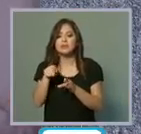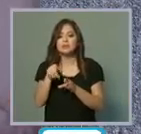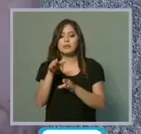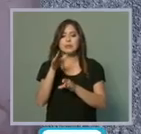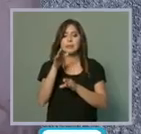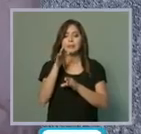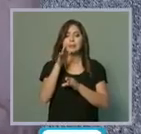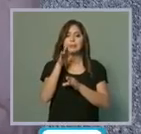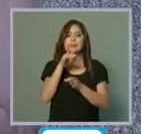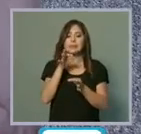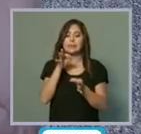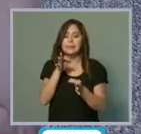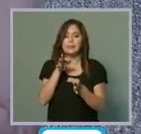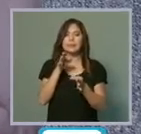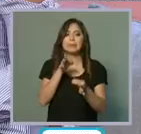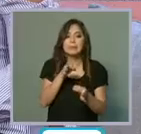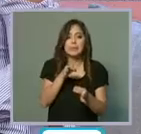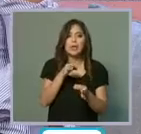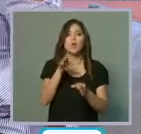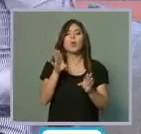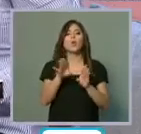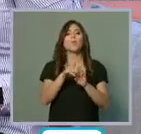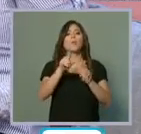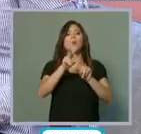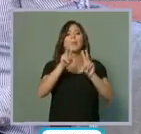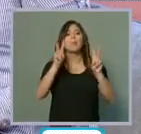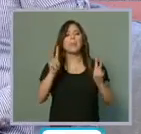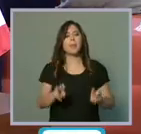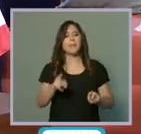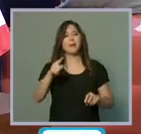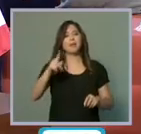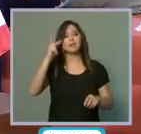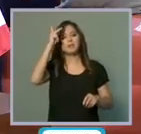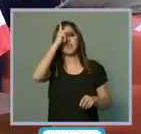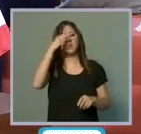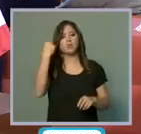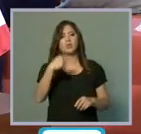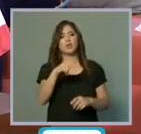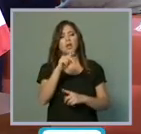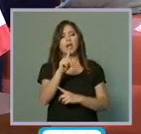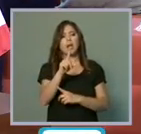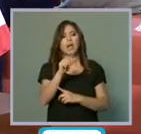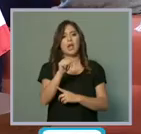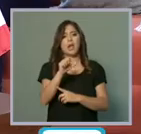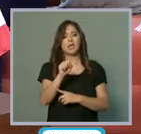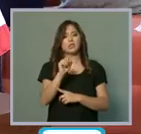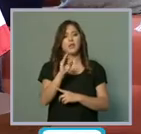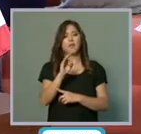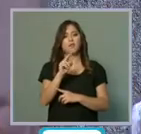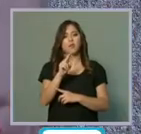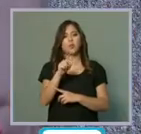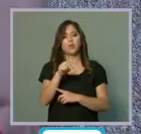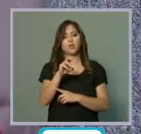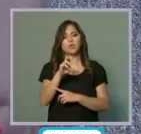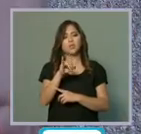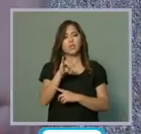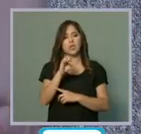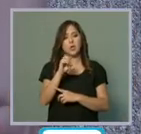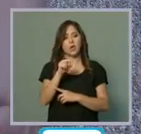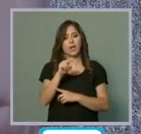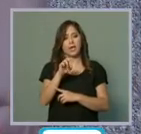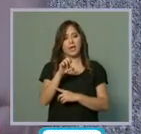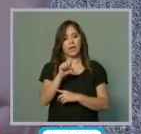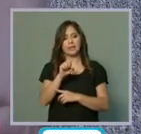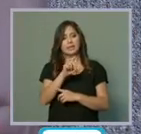lo puedes dominar. Y esto tiene que ver con un tema que se llama, en psicología le llamamos las funciones del yo. Ok. O sea, las funciones de tu madurez.